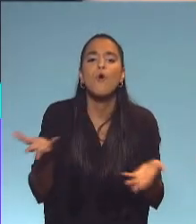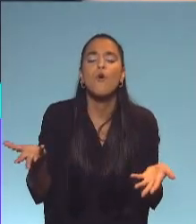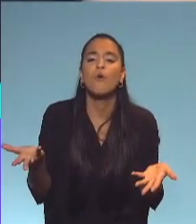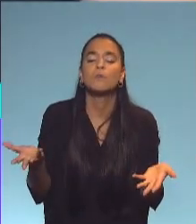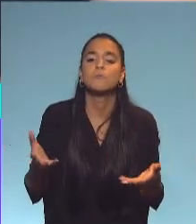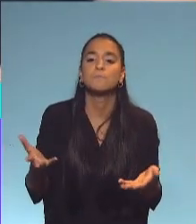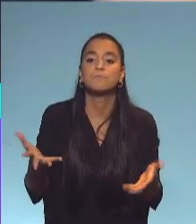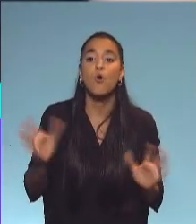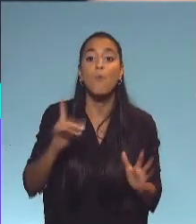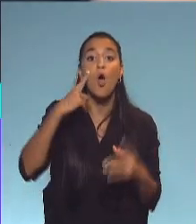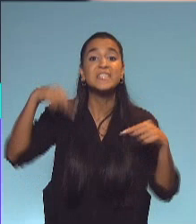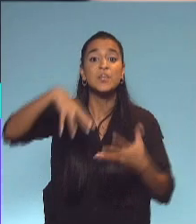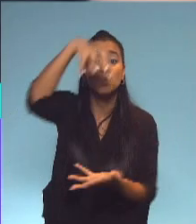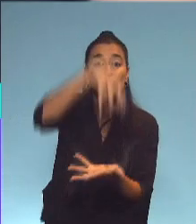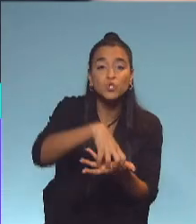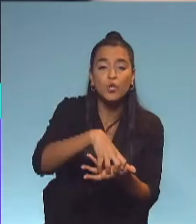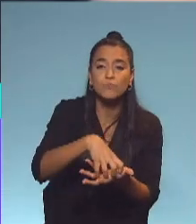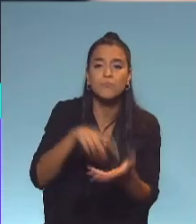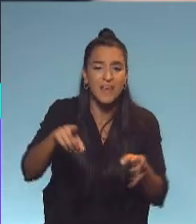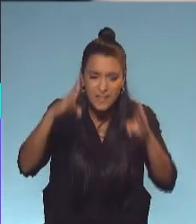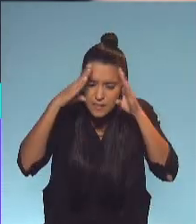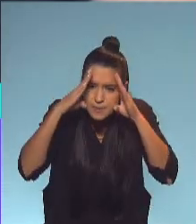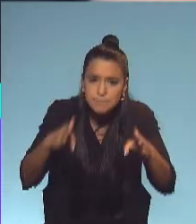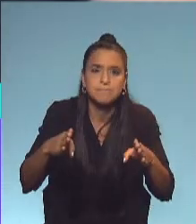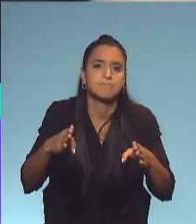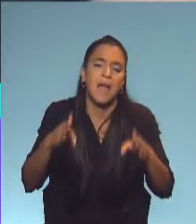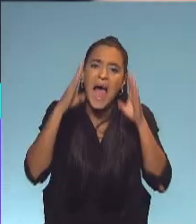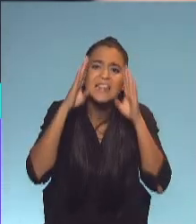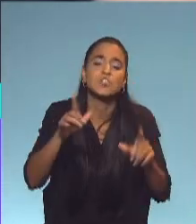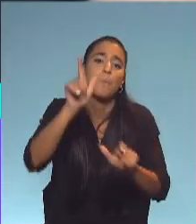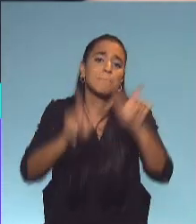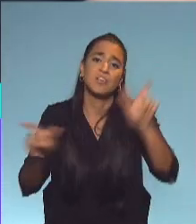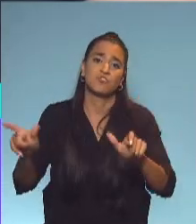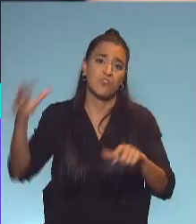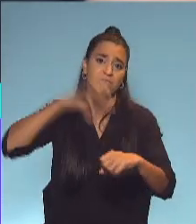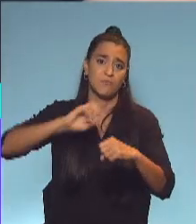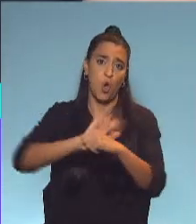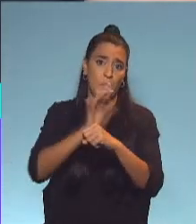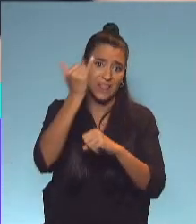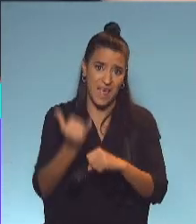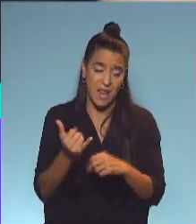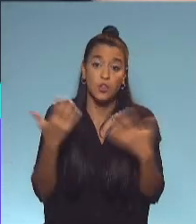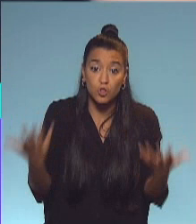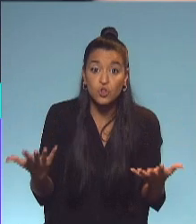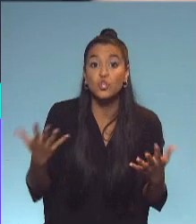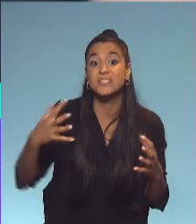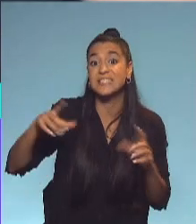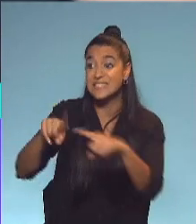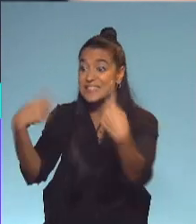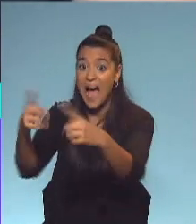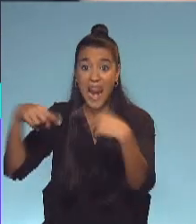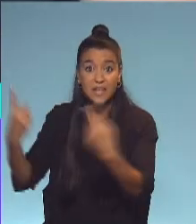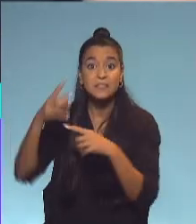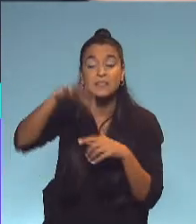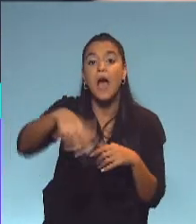una institución que está completamente dedicada a la atención de los enfermos de COVID. Por tanto, en el resto de las salas hay